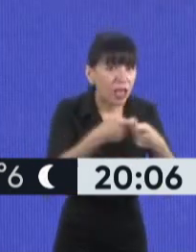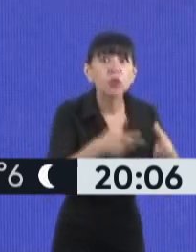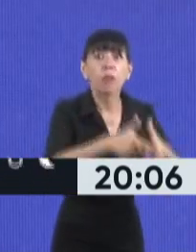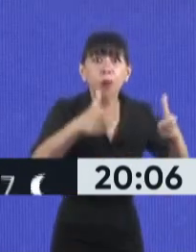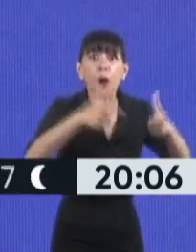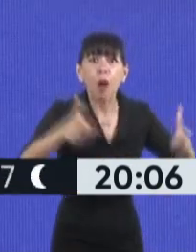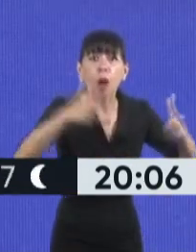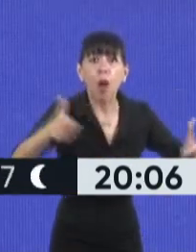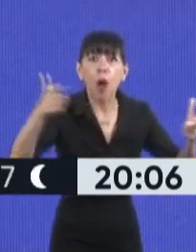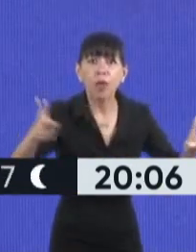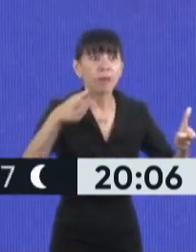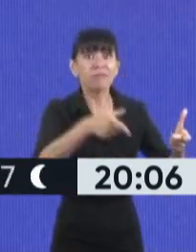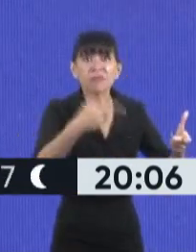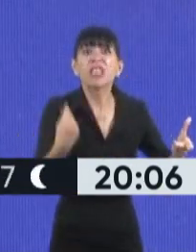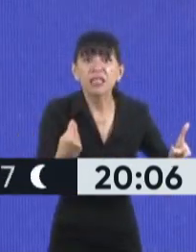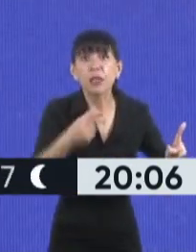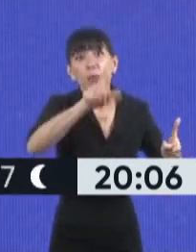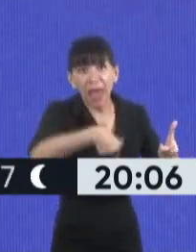dando trabajo.